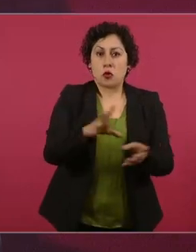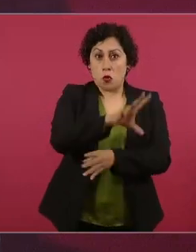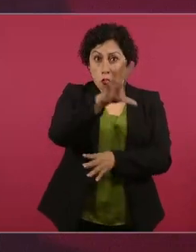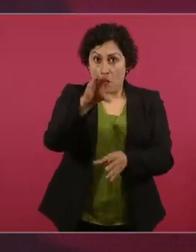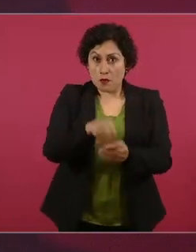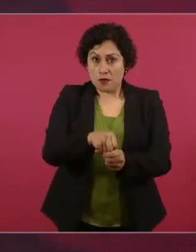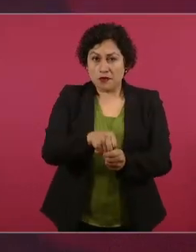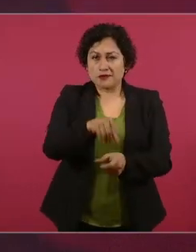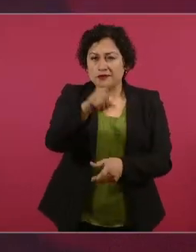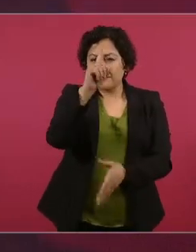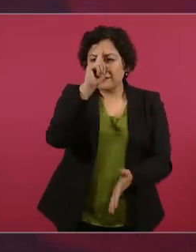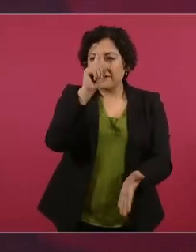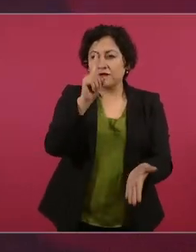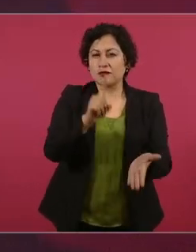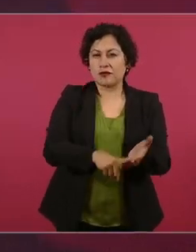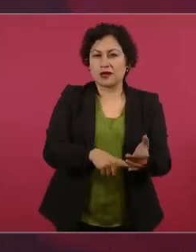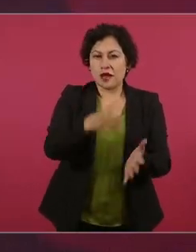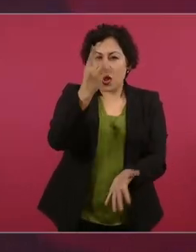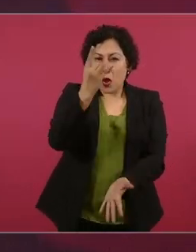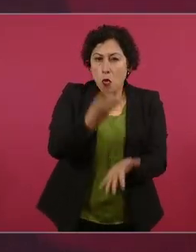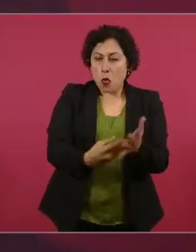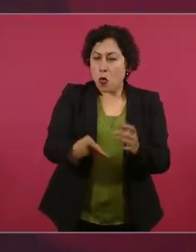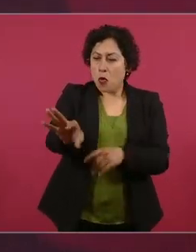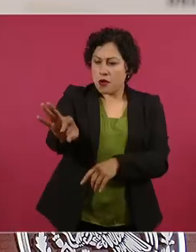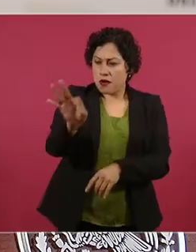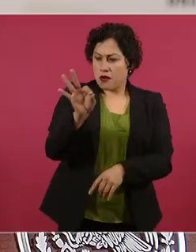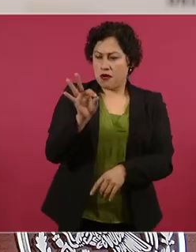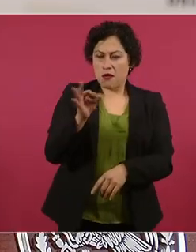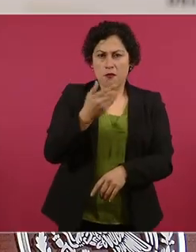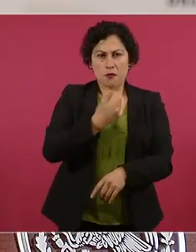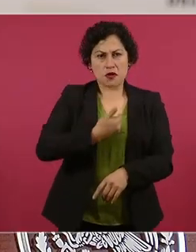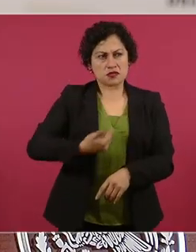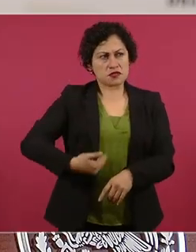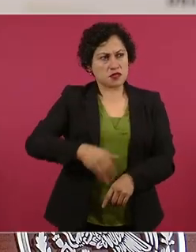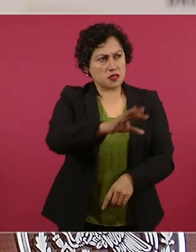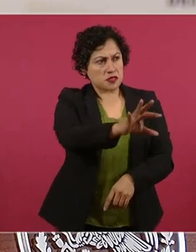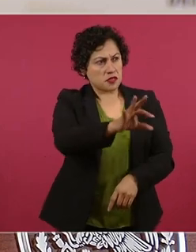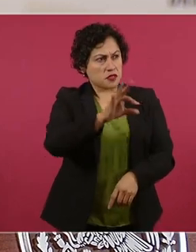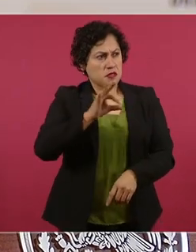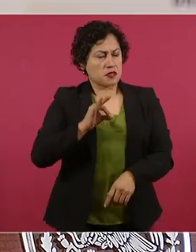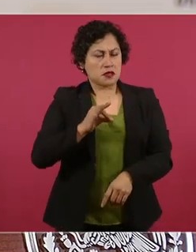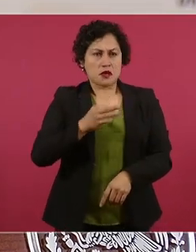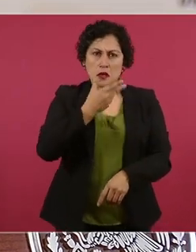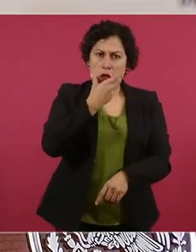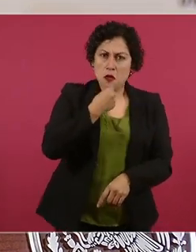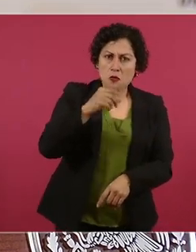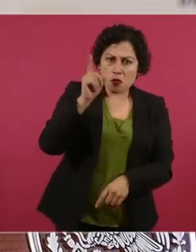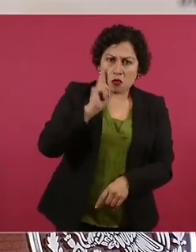para elegir al presidente, a la presidenta,